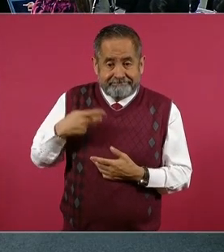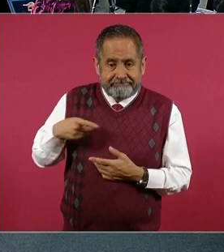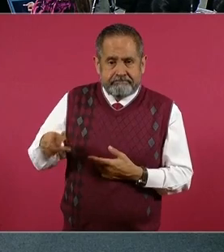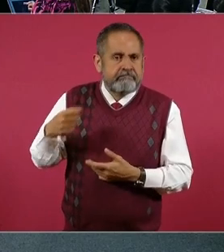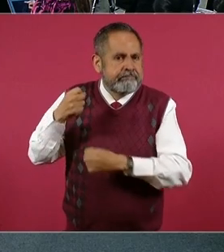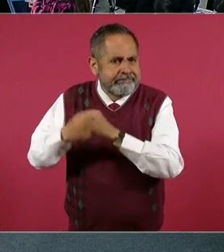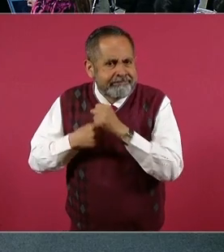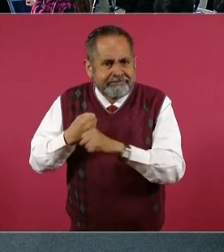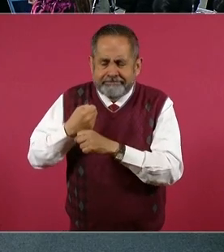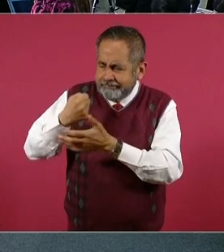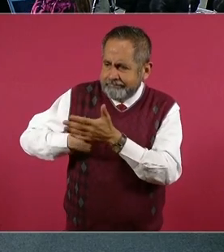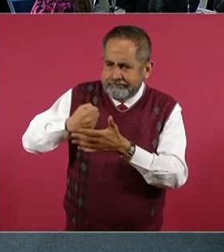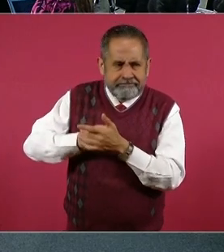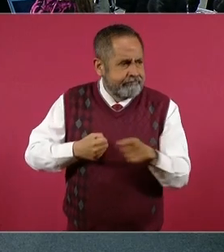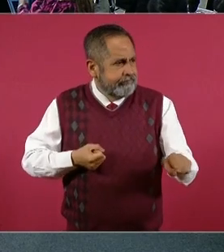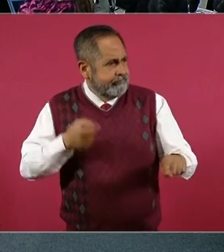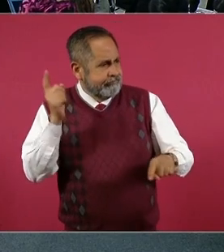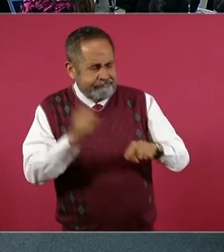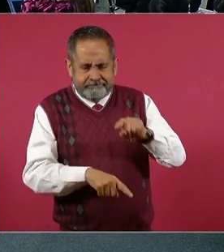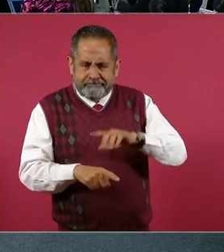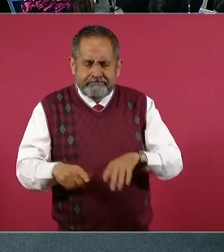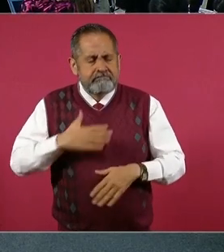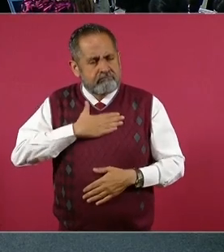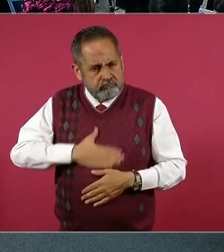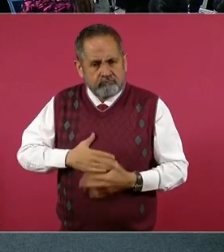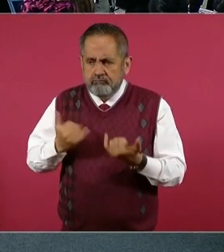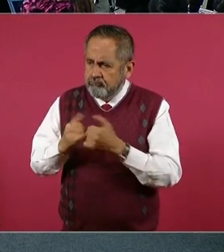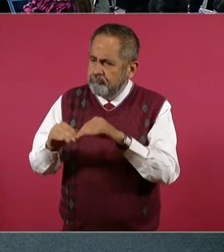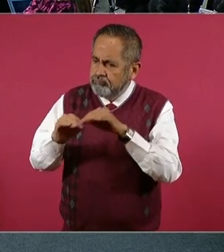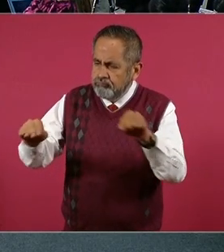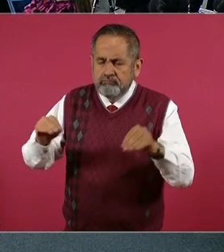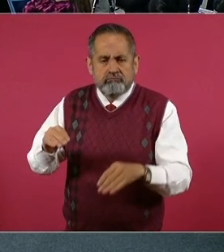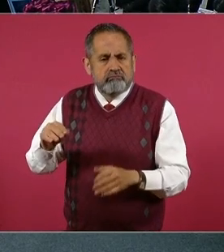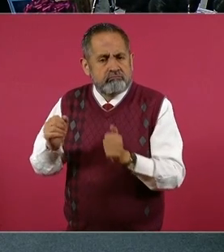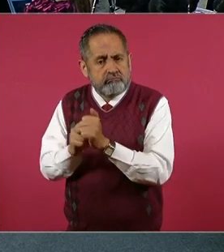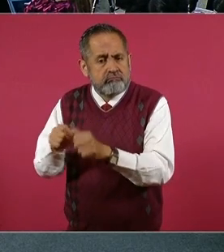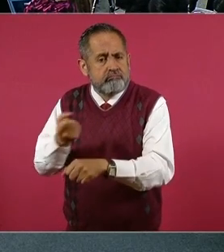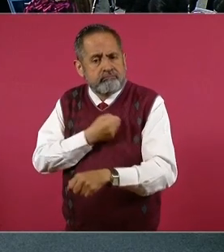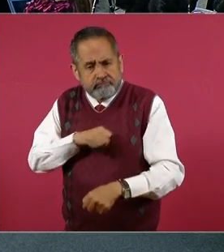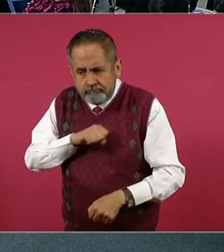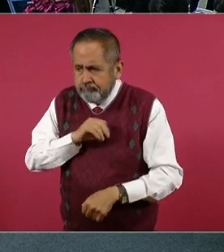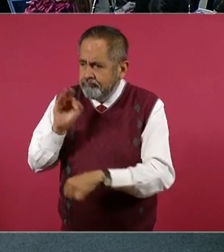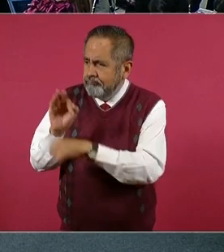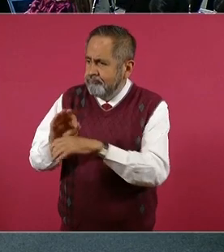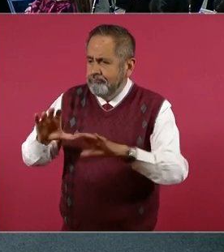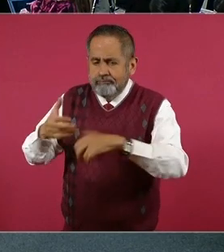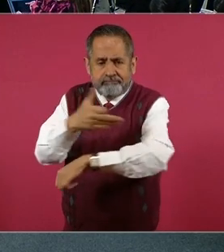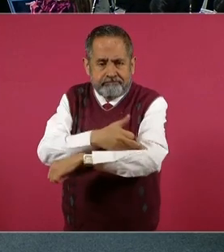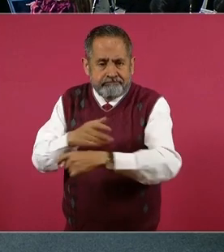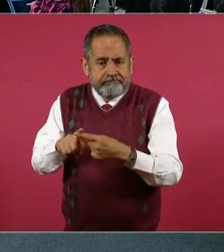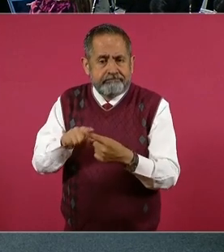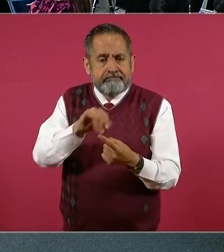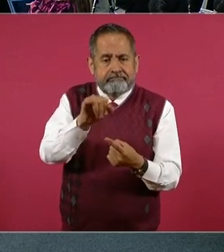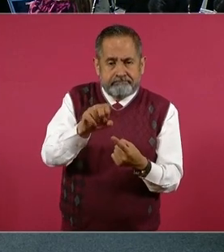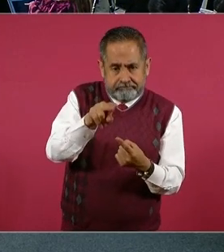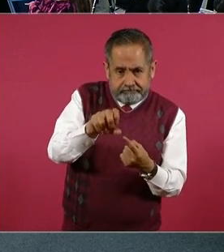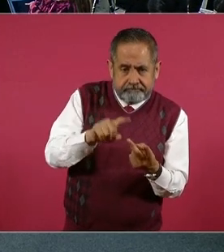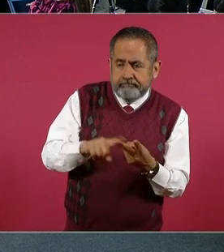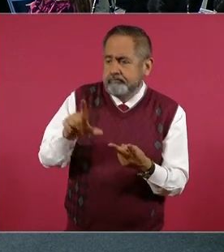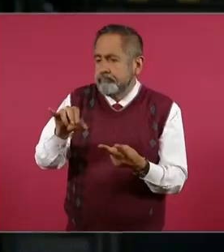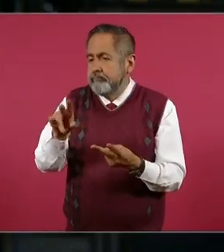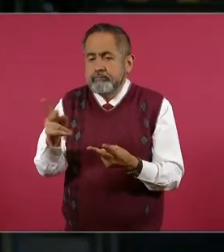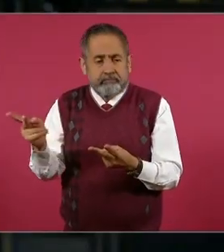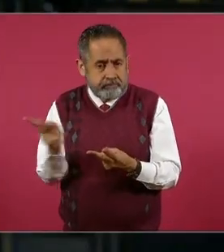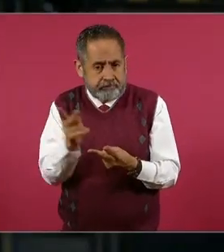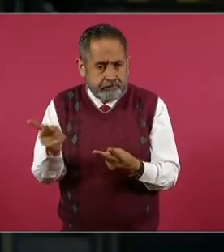una lucha constante contra la injusticia y un impacto profundo en la salud y en el bienestar familiar. Tanto Jesús Martínez Aldana como Leoncio